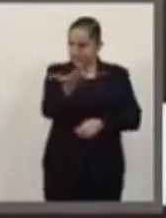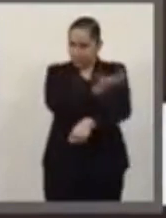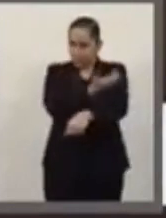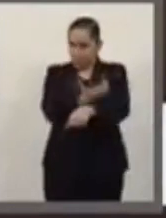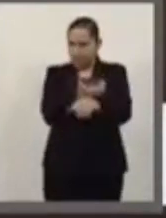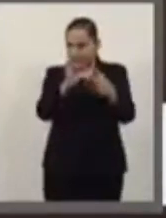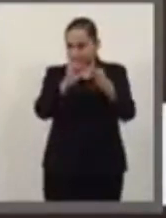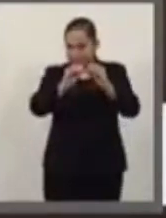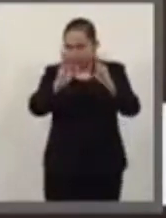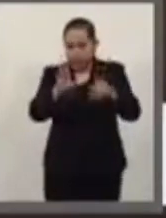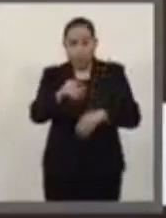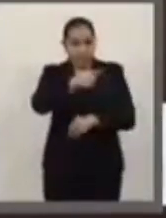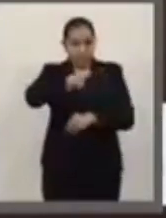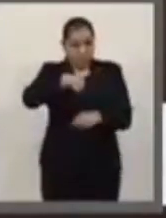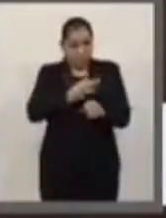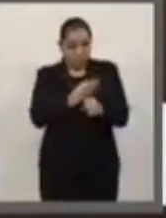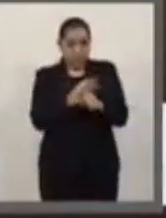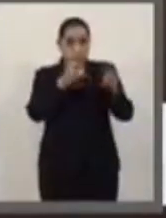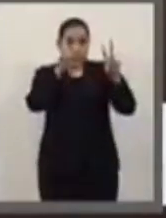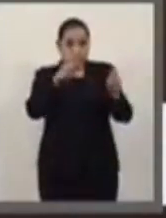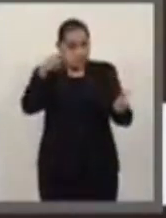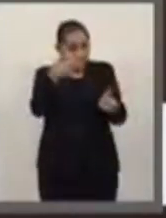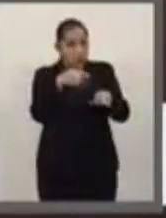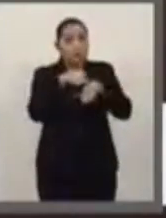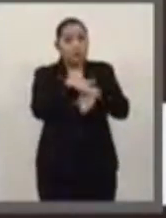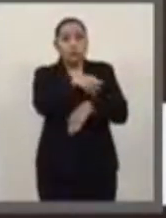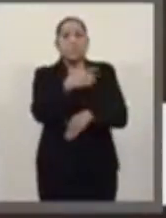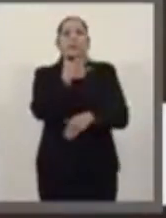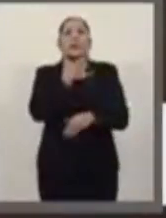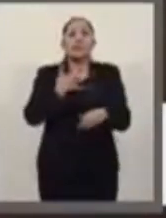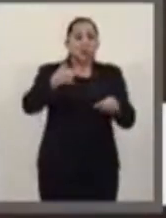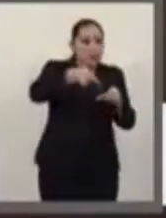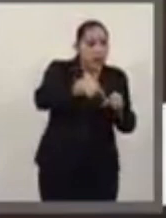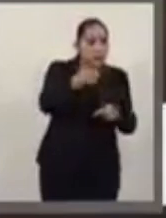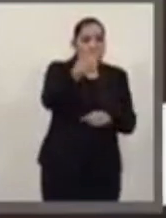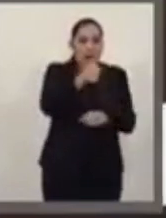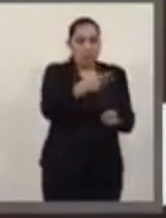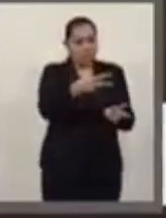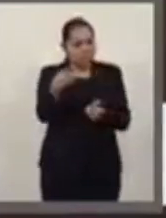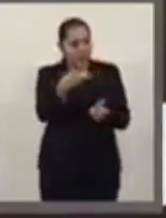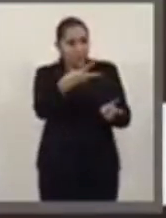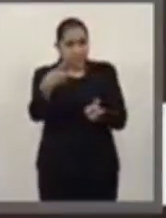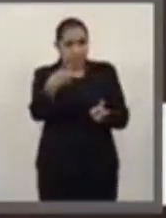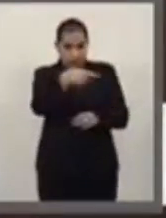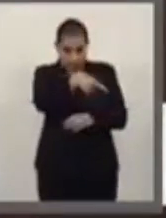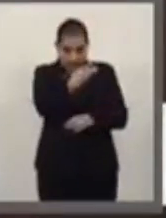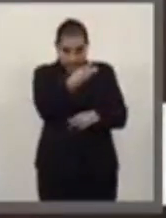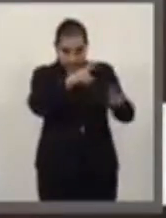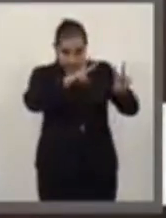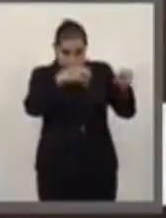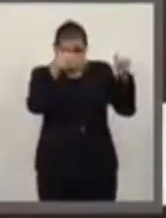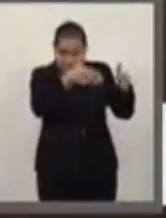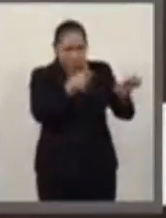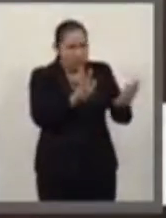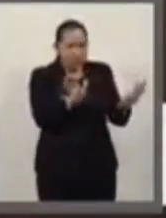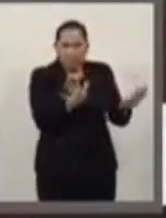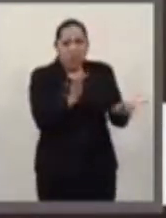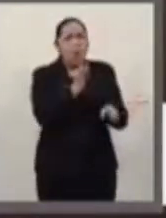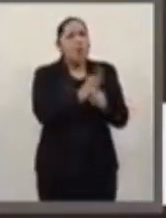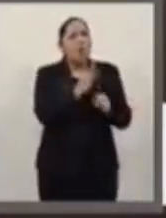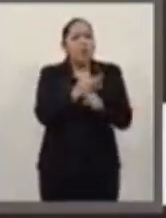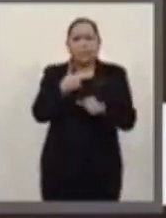combustible. Estamos hablando de la actitud del Poder Ejecutivo frente a